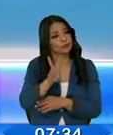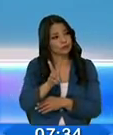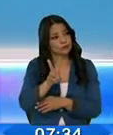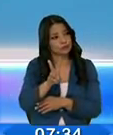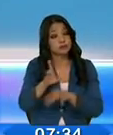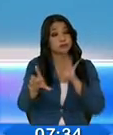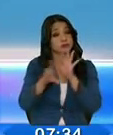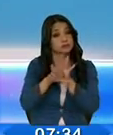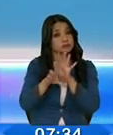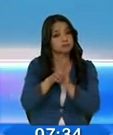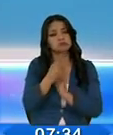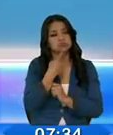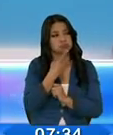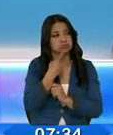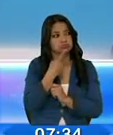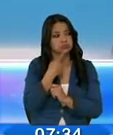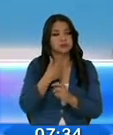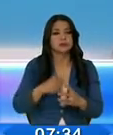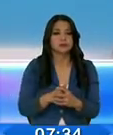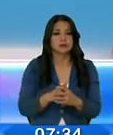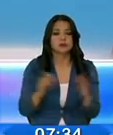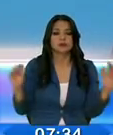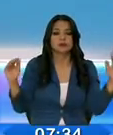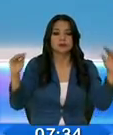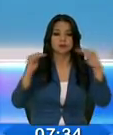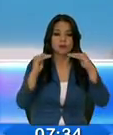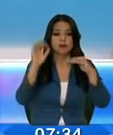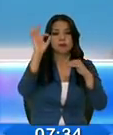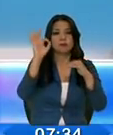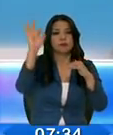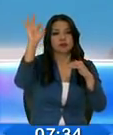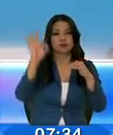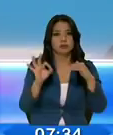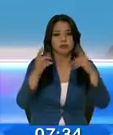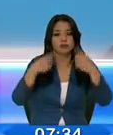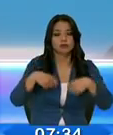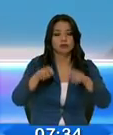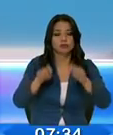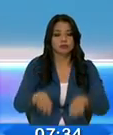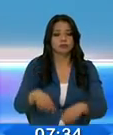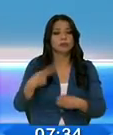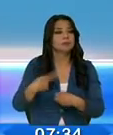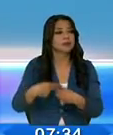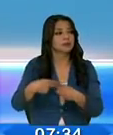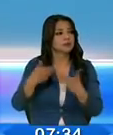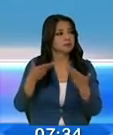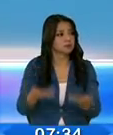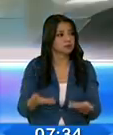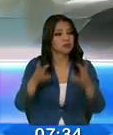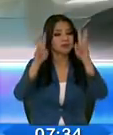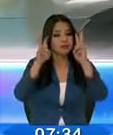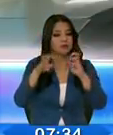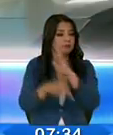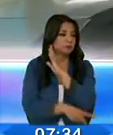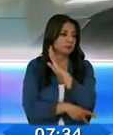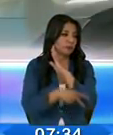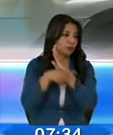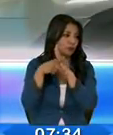cual equipara los porcentajes de los contratos de participación en la explotación petrolera.